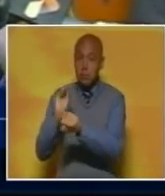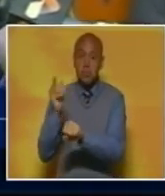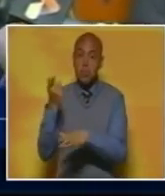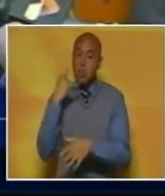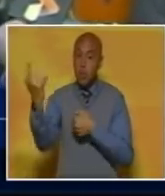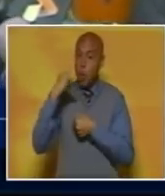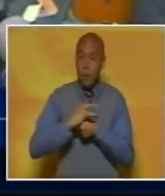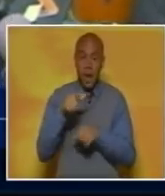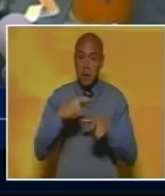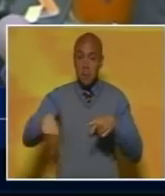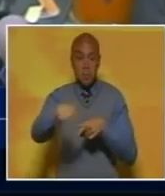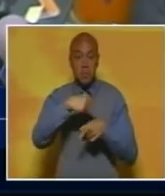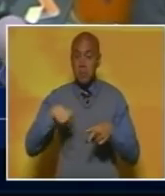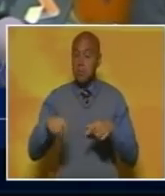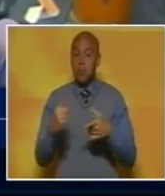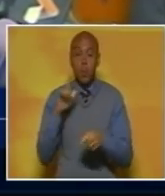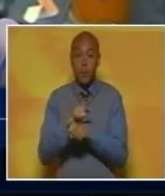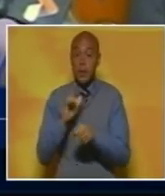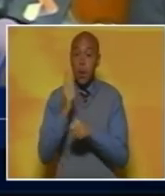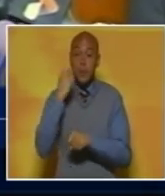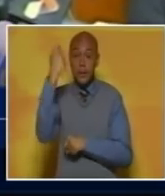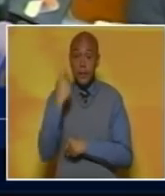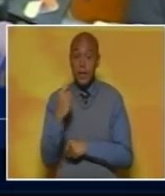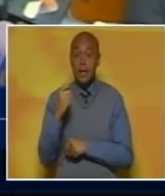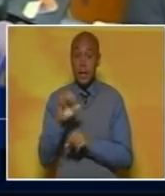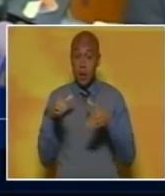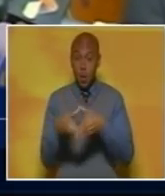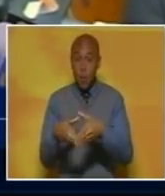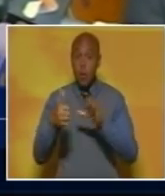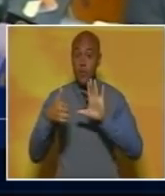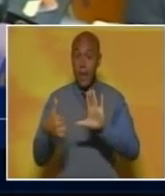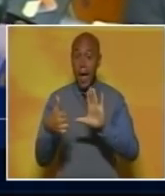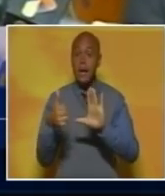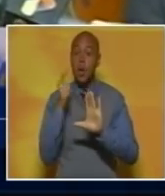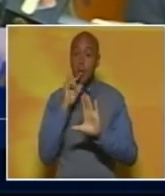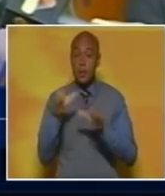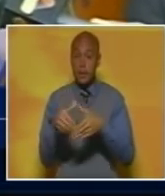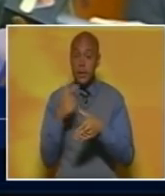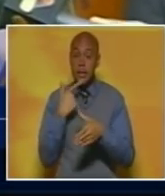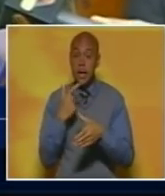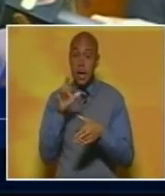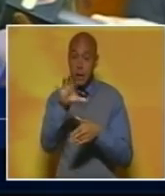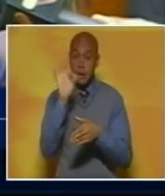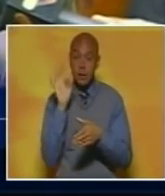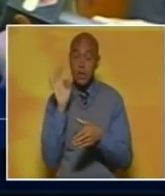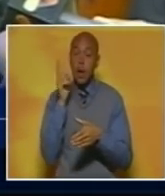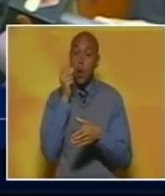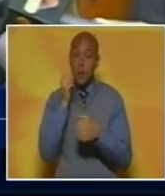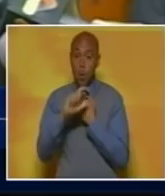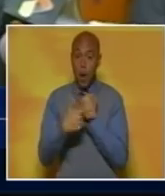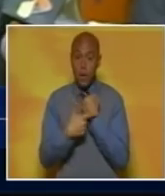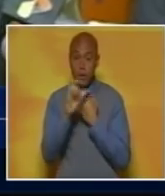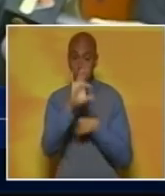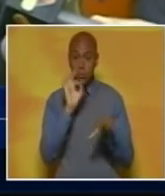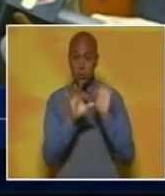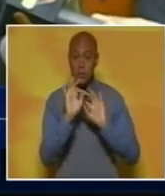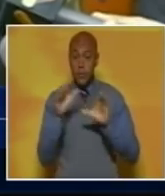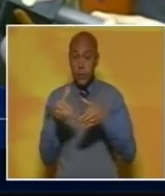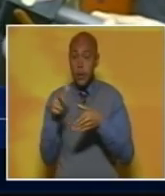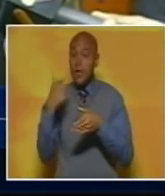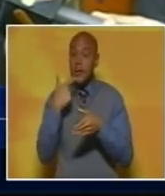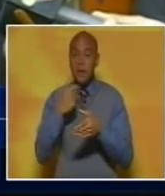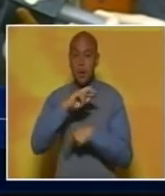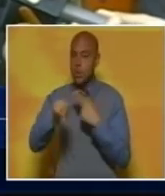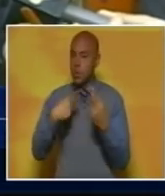parecer, 6 miembros del comité preliminar que se escogió en acuerdo con el expresidente en desacato Guaidó, no van a venir más